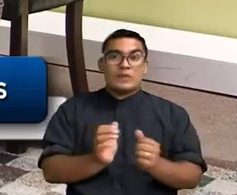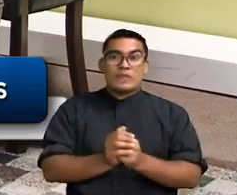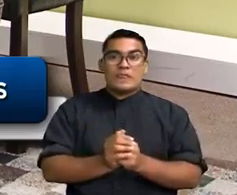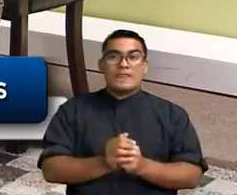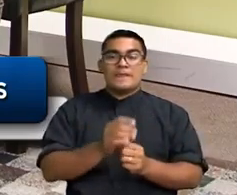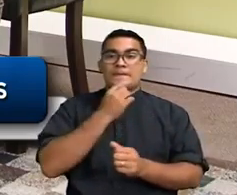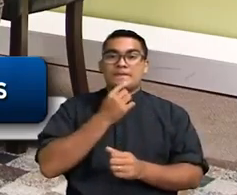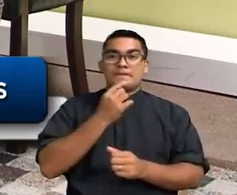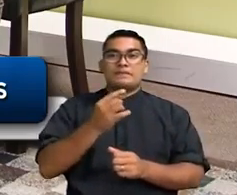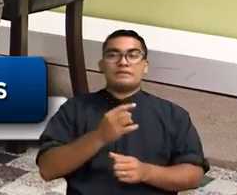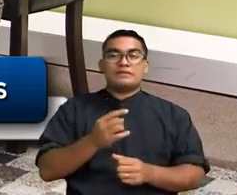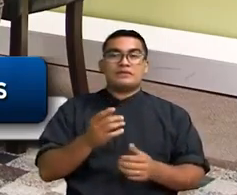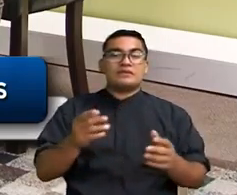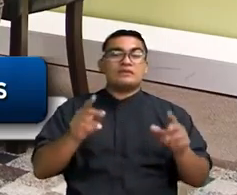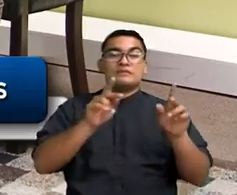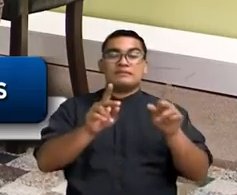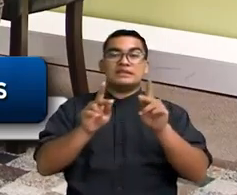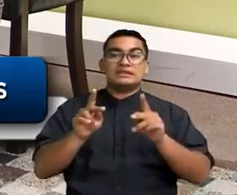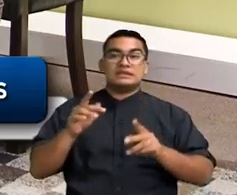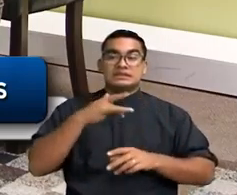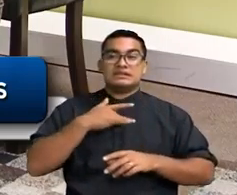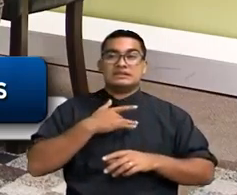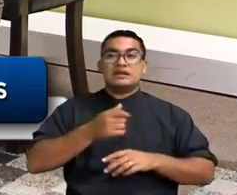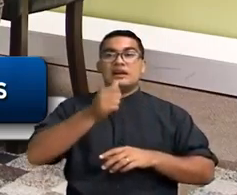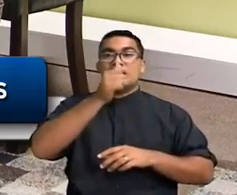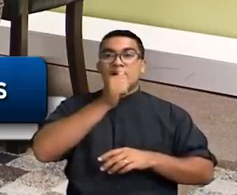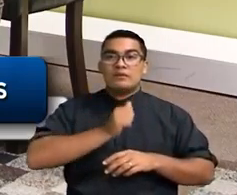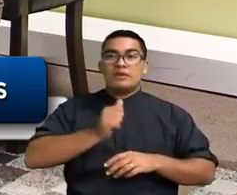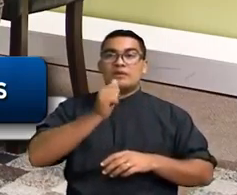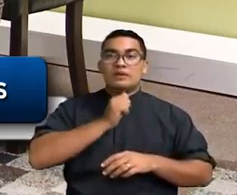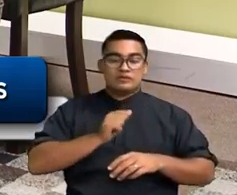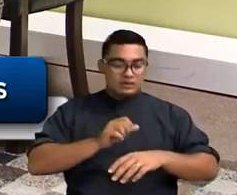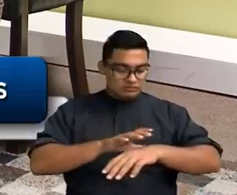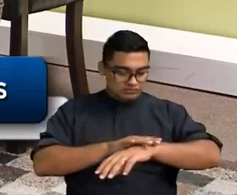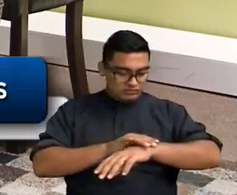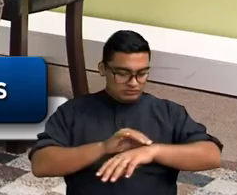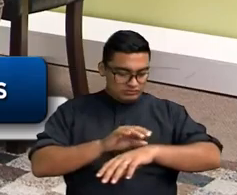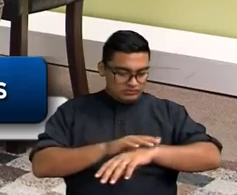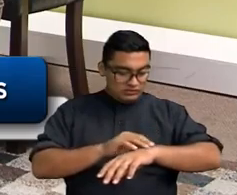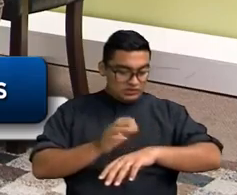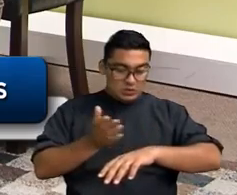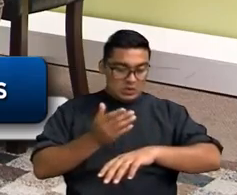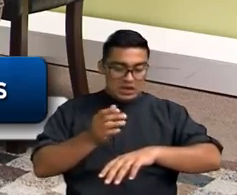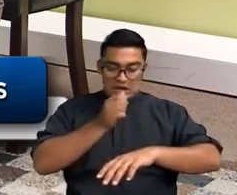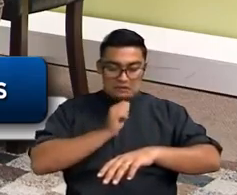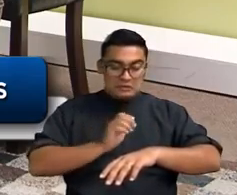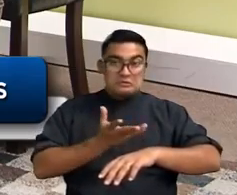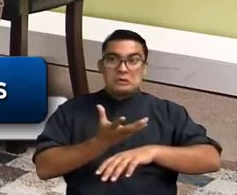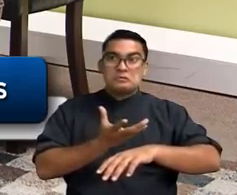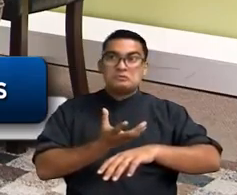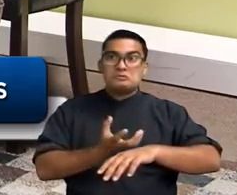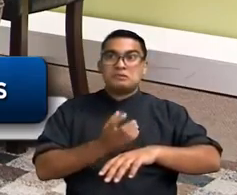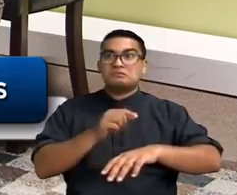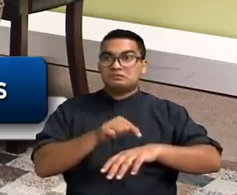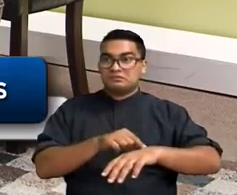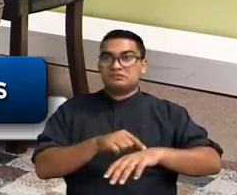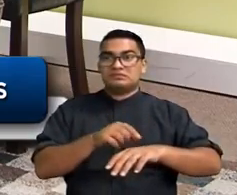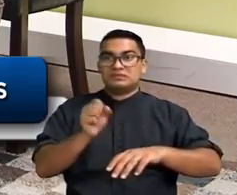La deshidratación, y ustedes lo pueden ver también en su piel, no beban agua, a ver que la piel, ¿ya?